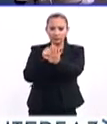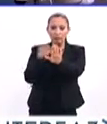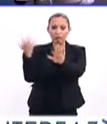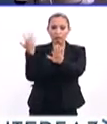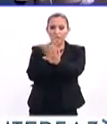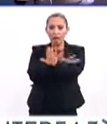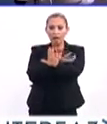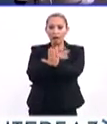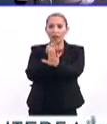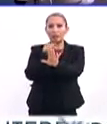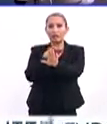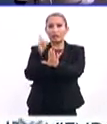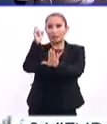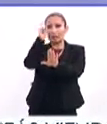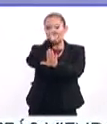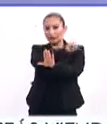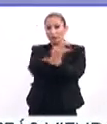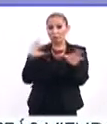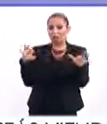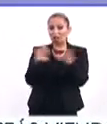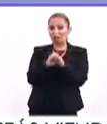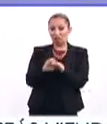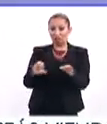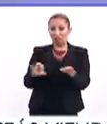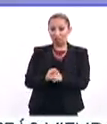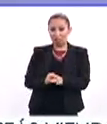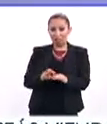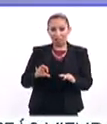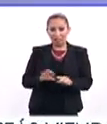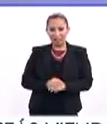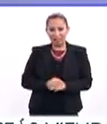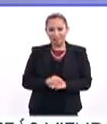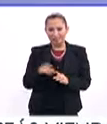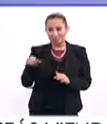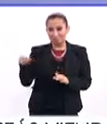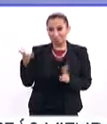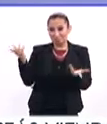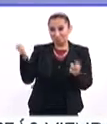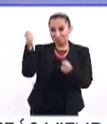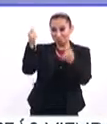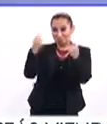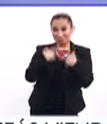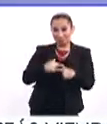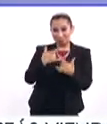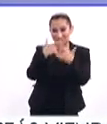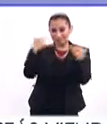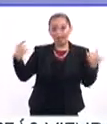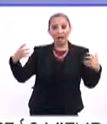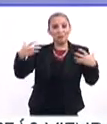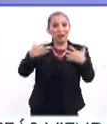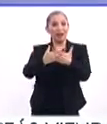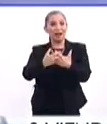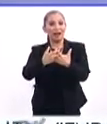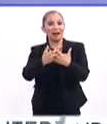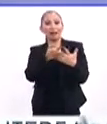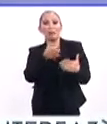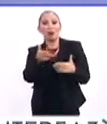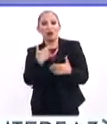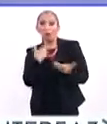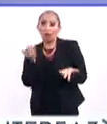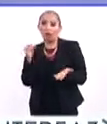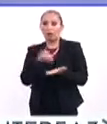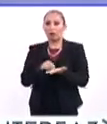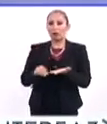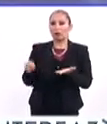los costurones que se han hecho, digamos, por parte de algunos historiadores a modo a lo largo